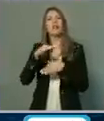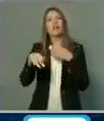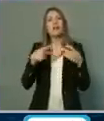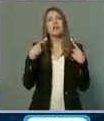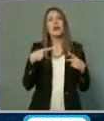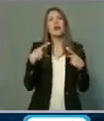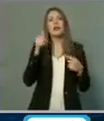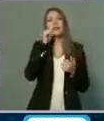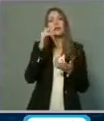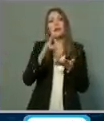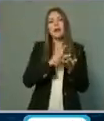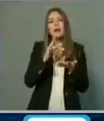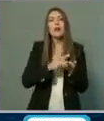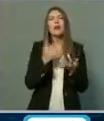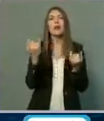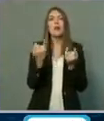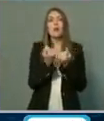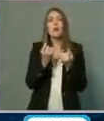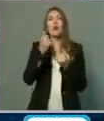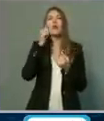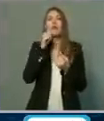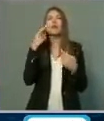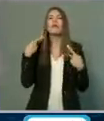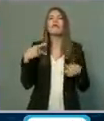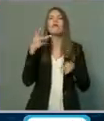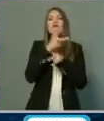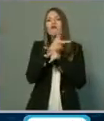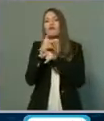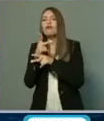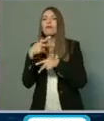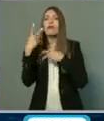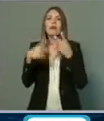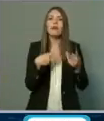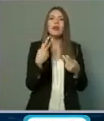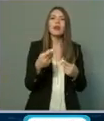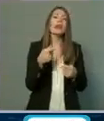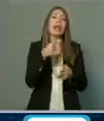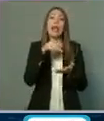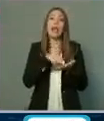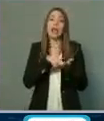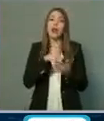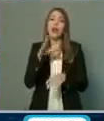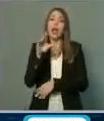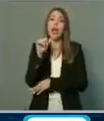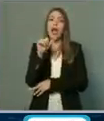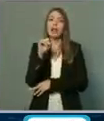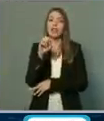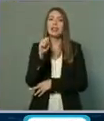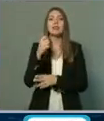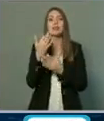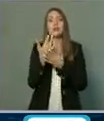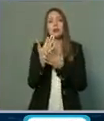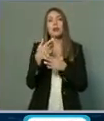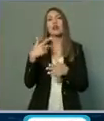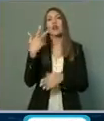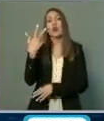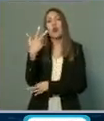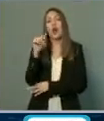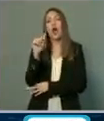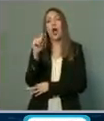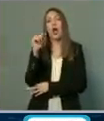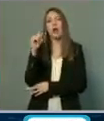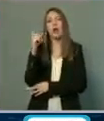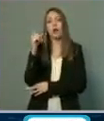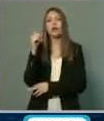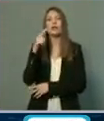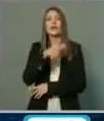a todos los medios de comunicación, siempre eternamente agradecido. El Negro Casas los espera este 3 de agosto, 8:30, Arena México, 40